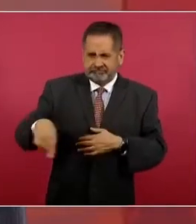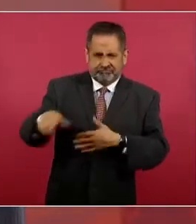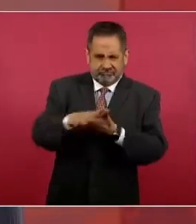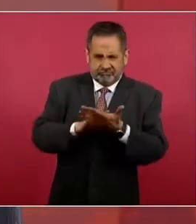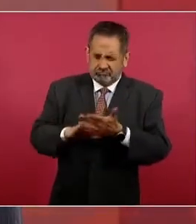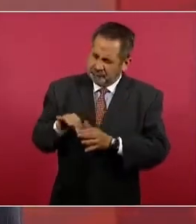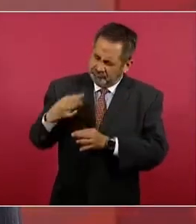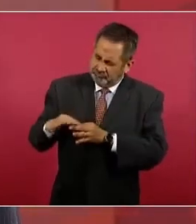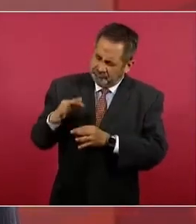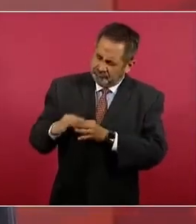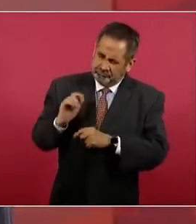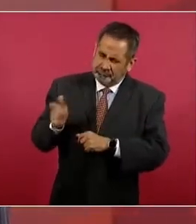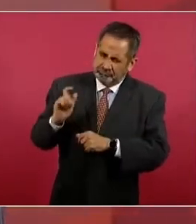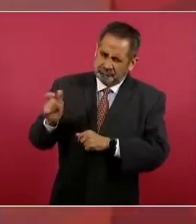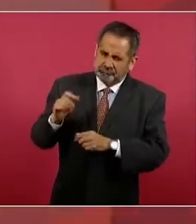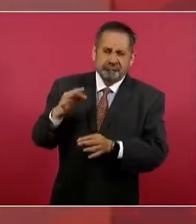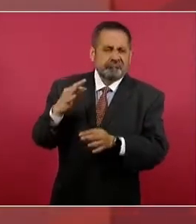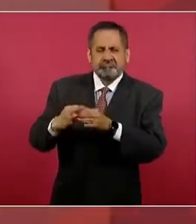Ahora